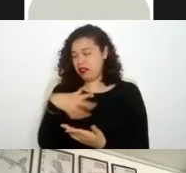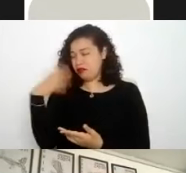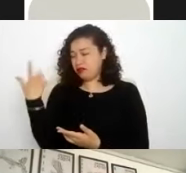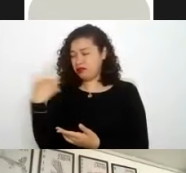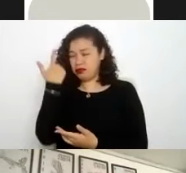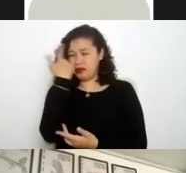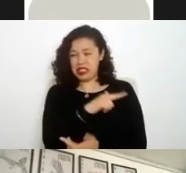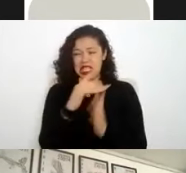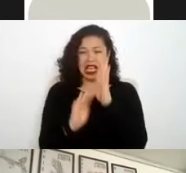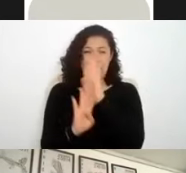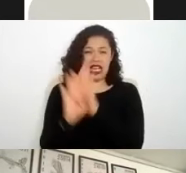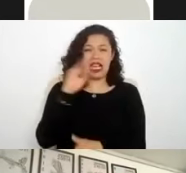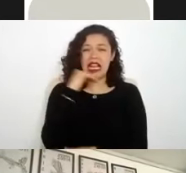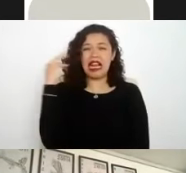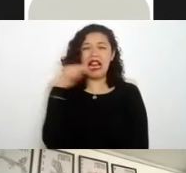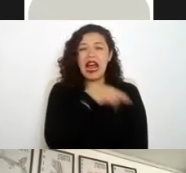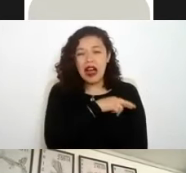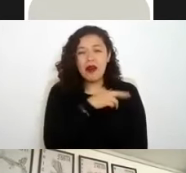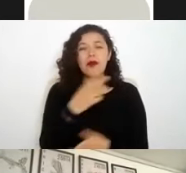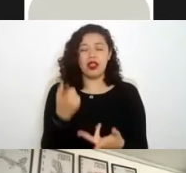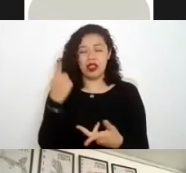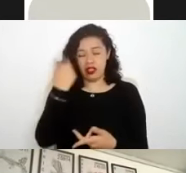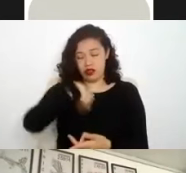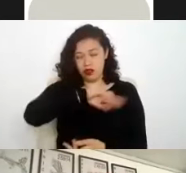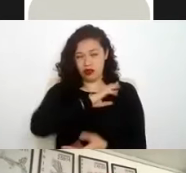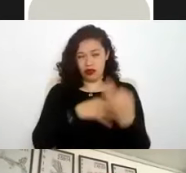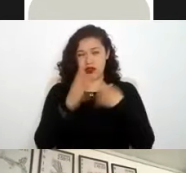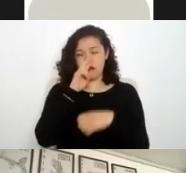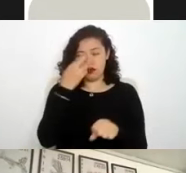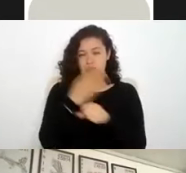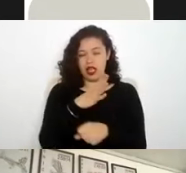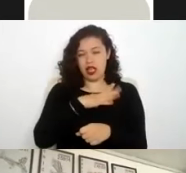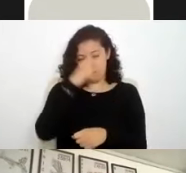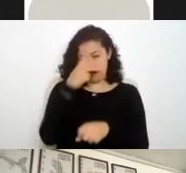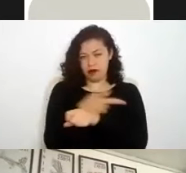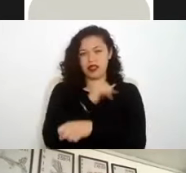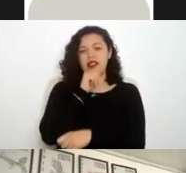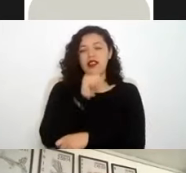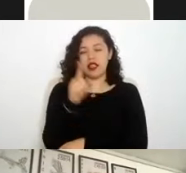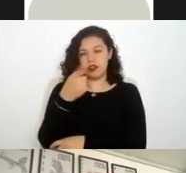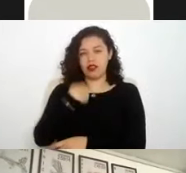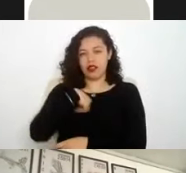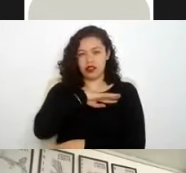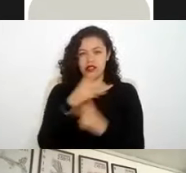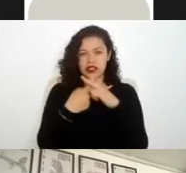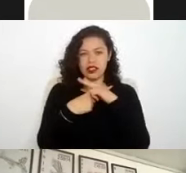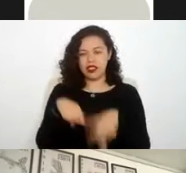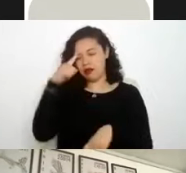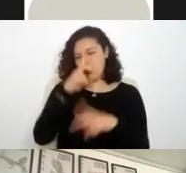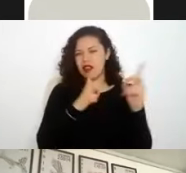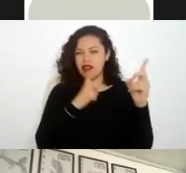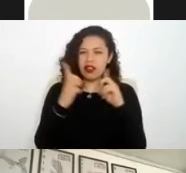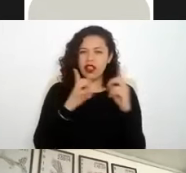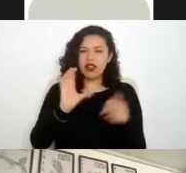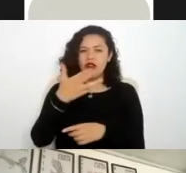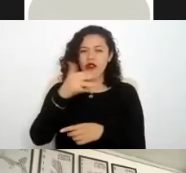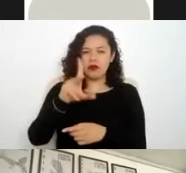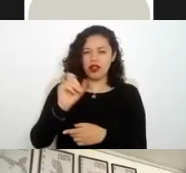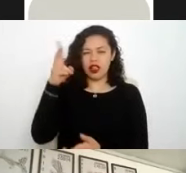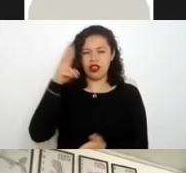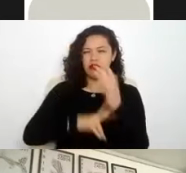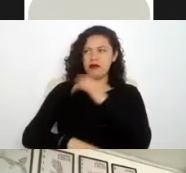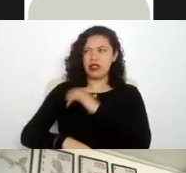todos tenemos una responsabilidad para que eso no pase. Entonces ahí es cuando empecé con esta inquietud de hacer Comunal. En